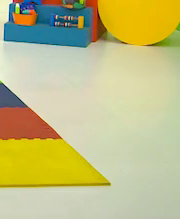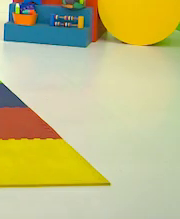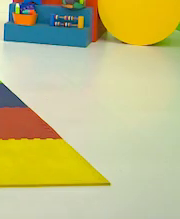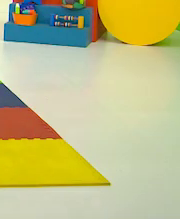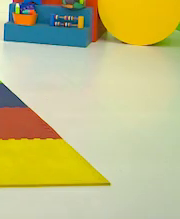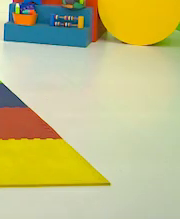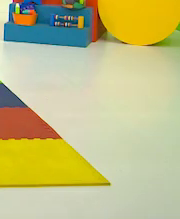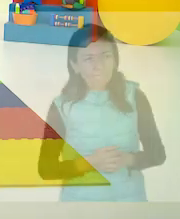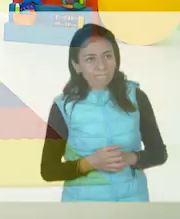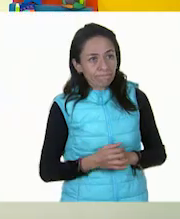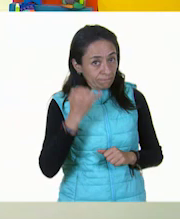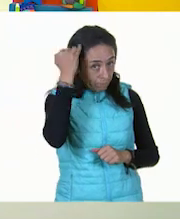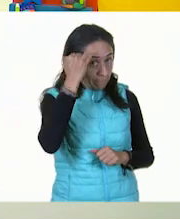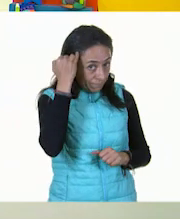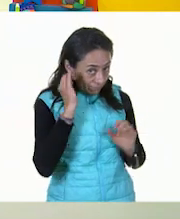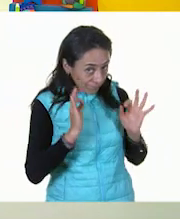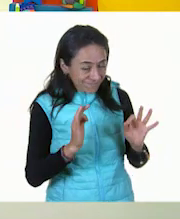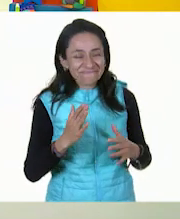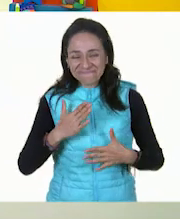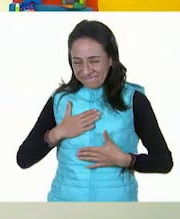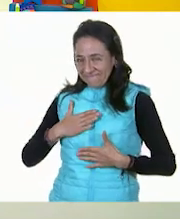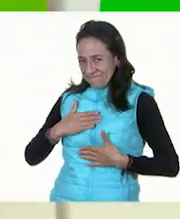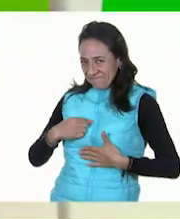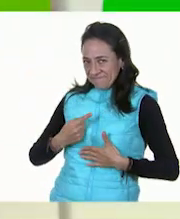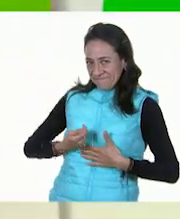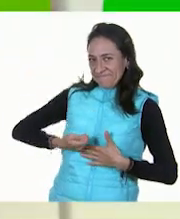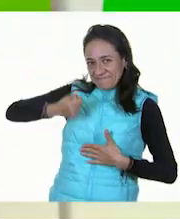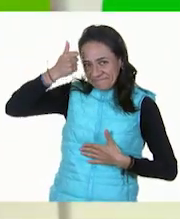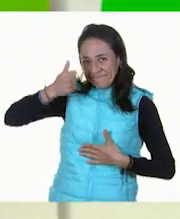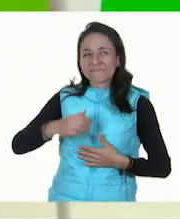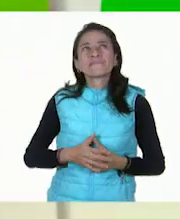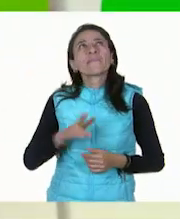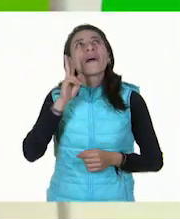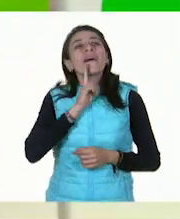¿Lista, Itza? ¿Sí? ¿Yo comienzo? Ok, sí. Allá va.